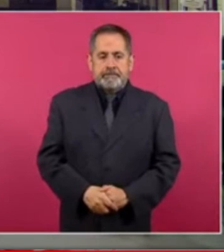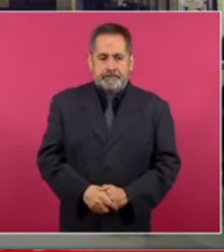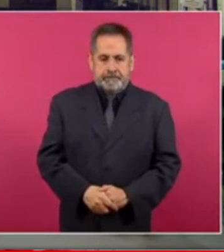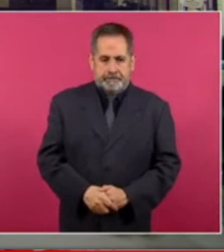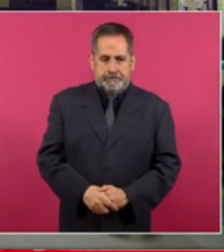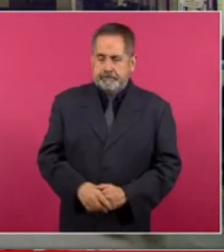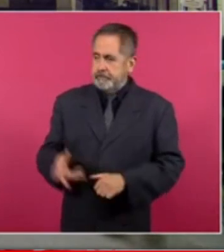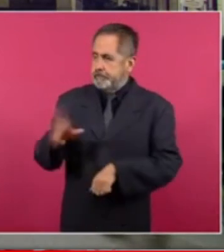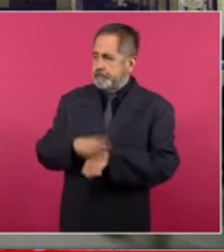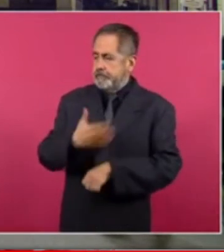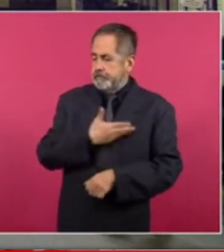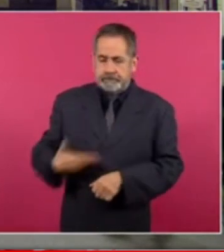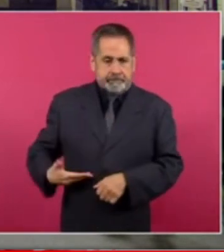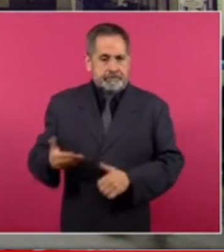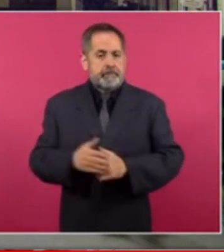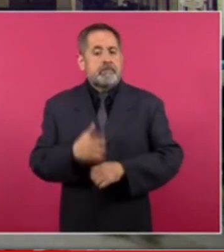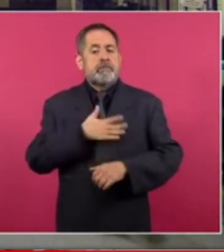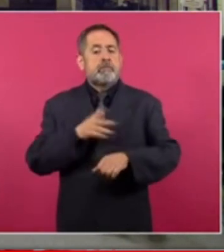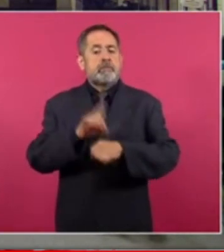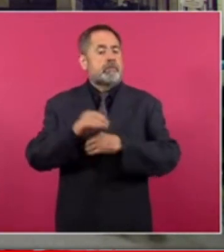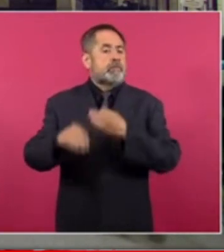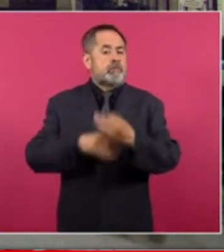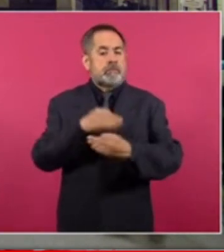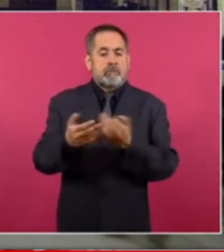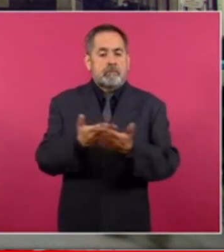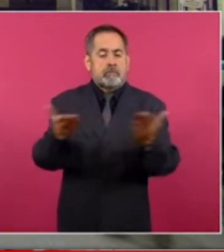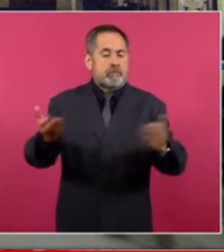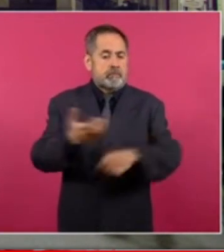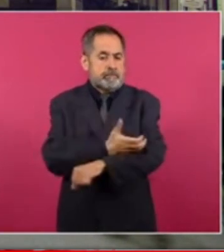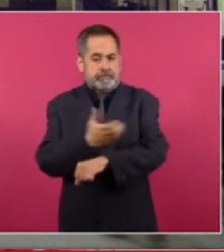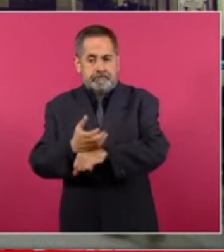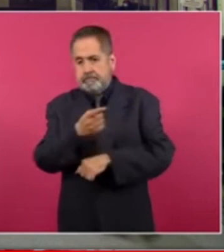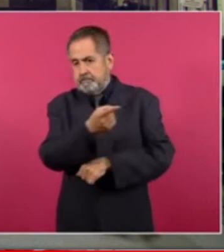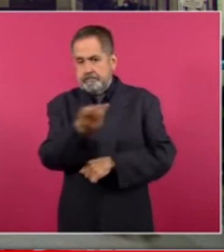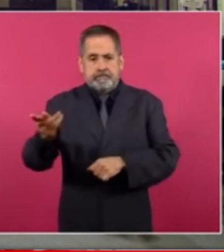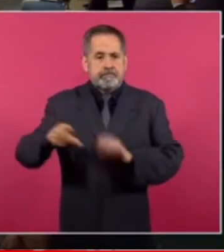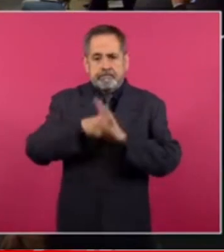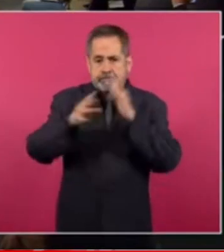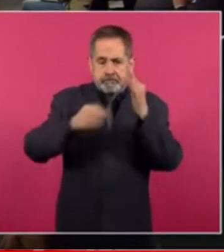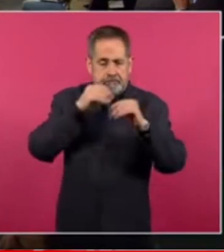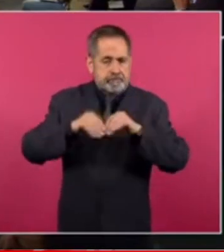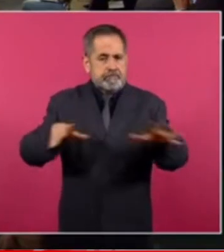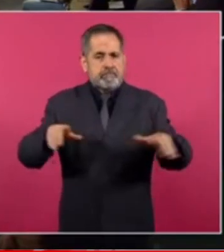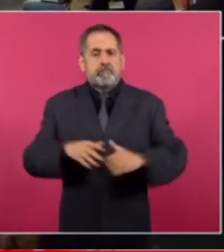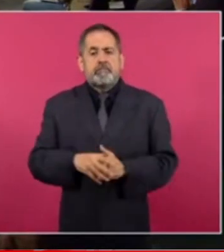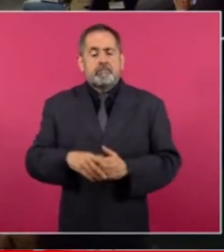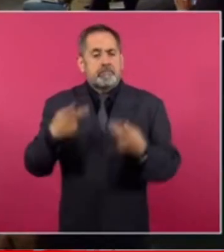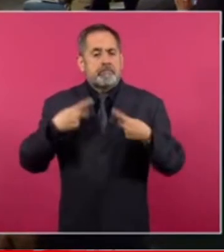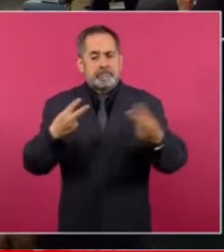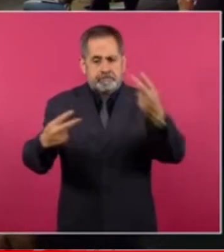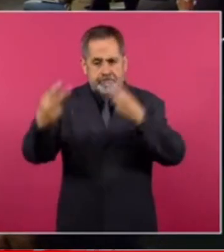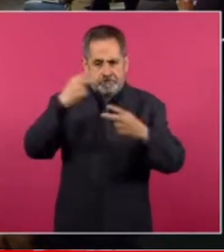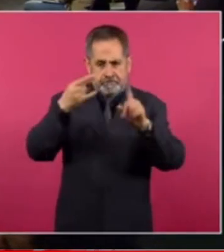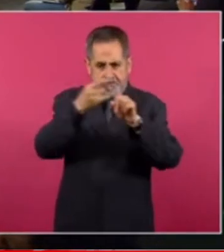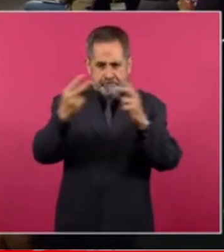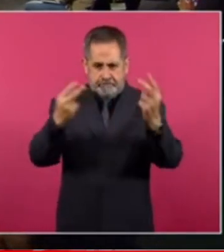con su permiso señor presidente buenos días a todas a todos compañeros representantes de los medios de comunicación y a todos los que nos ven a